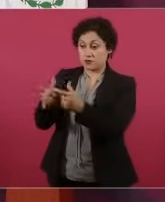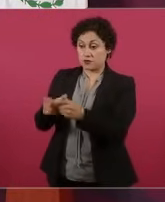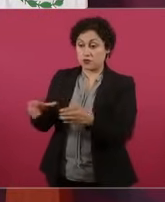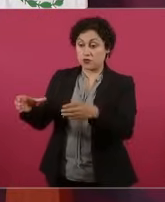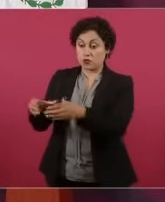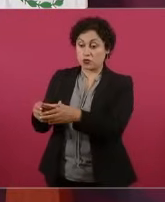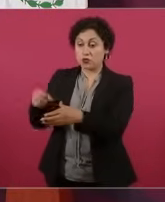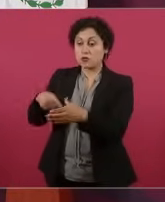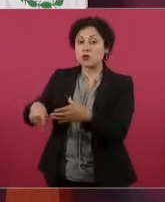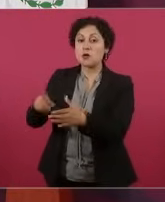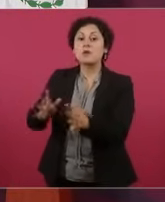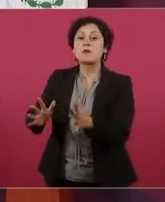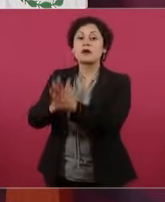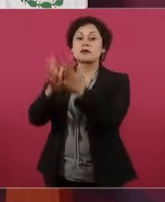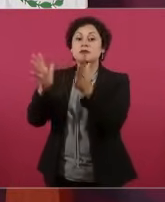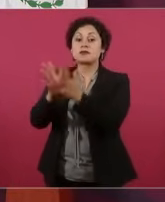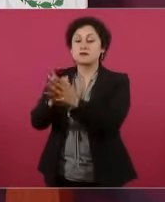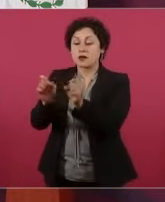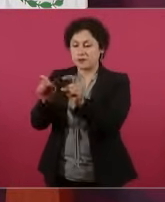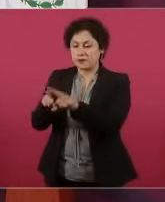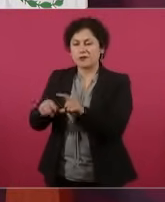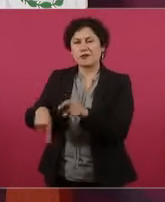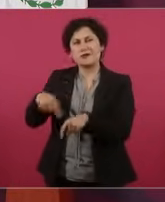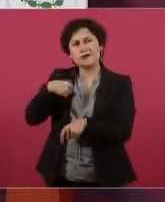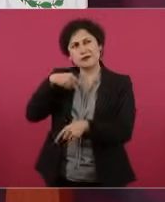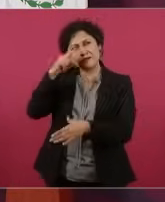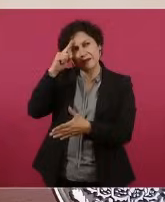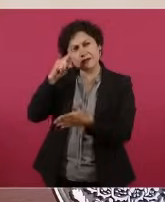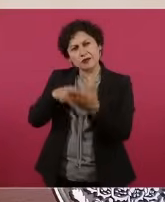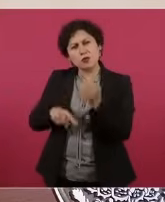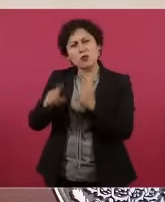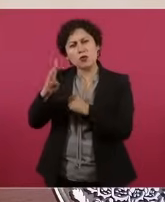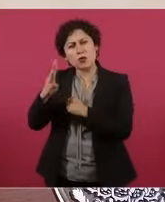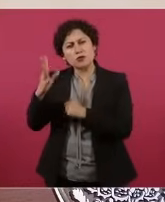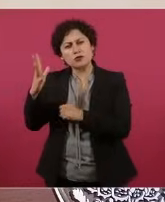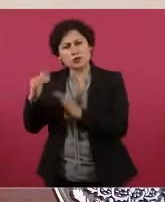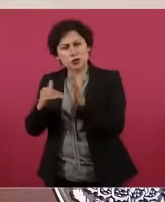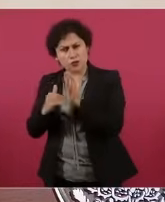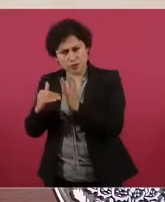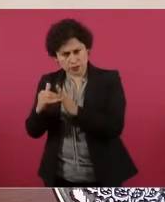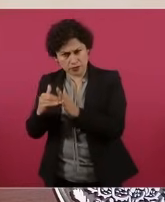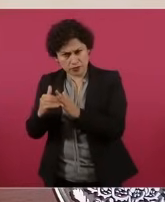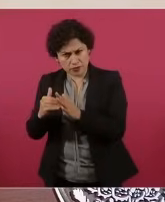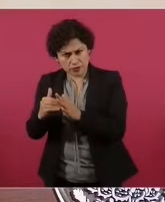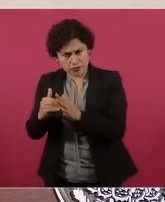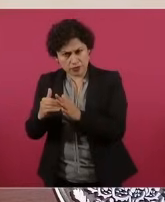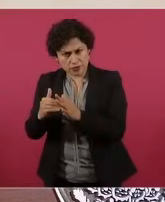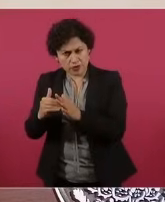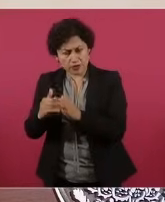para participar en el proceso. Creo que como 4 o 5 millones, ¿no? Sí, más o menos.